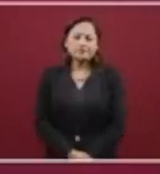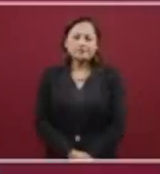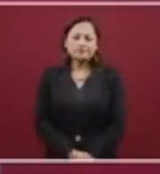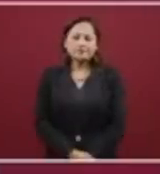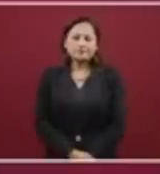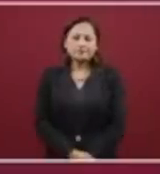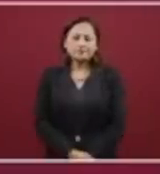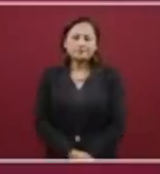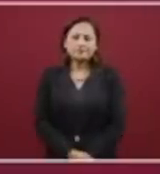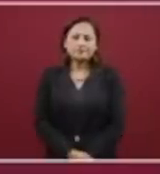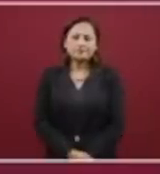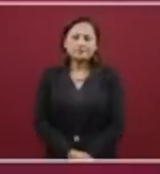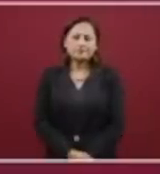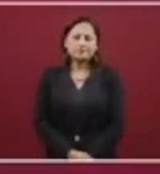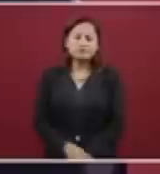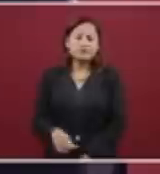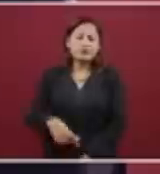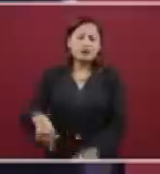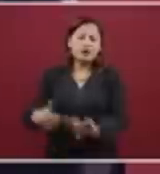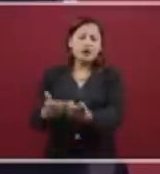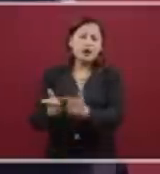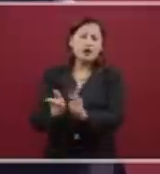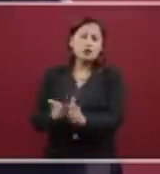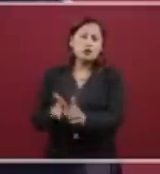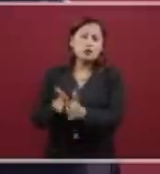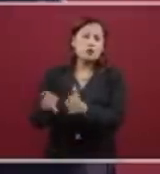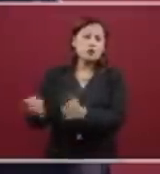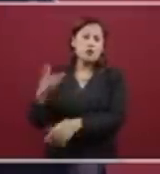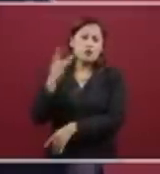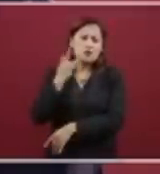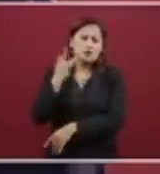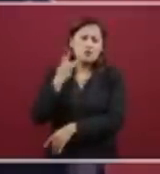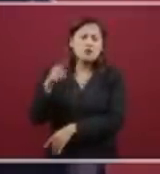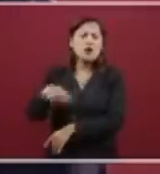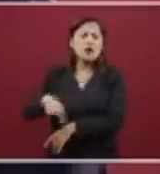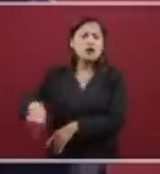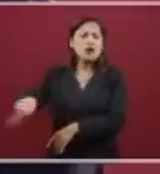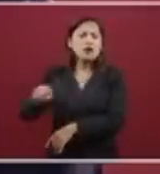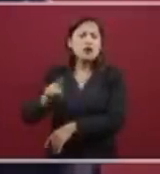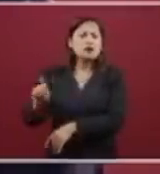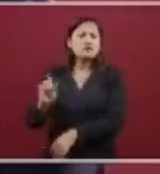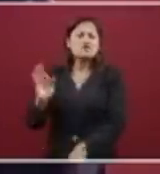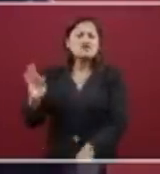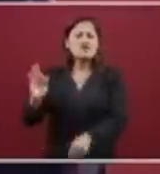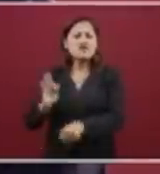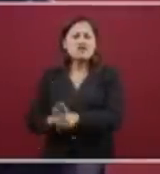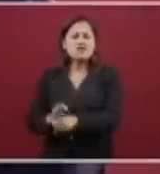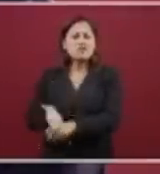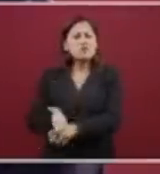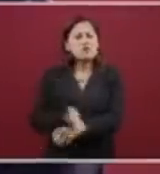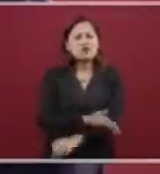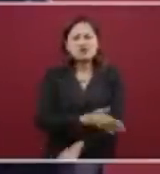ellos son los defensores de un régimen corrupto